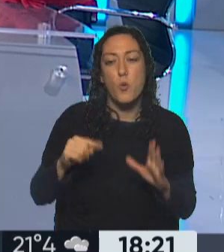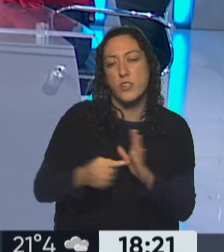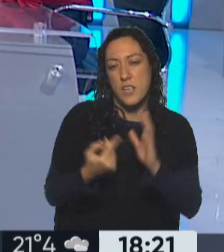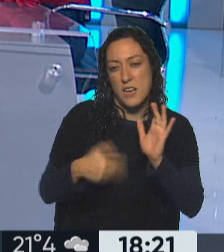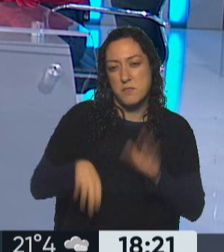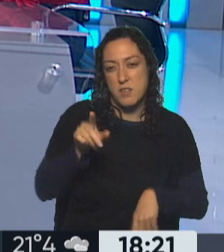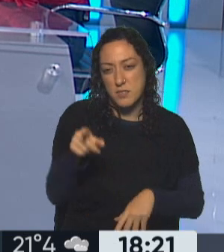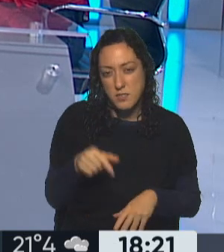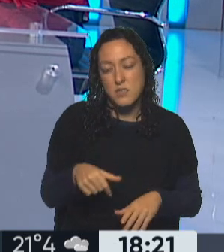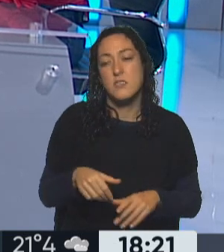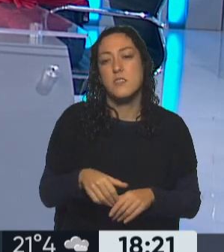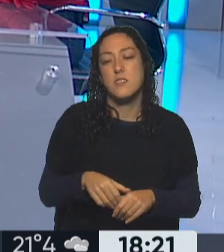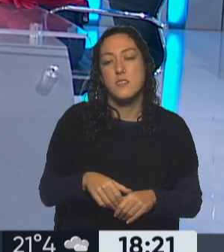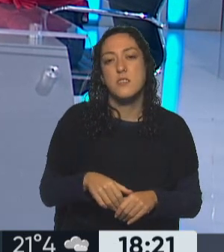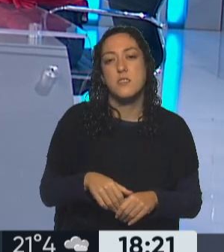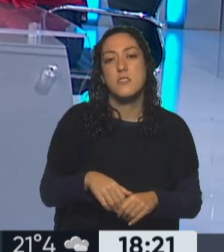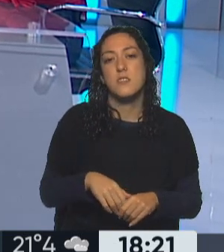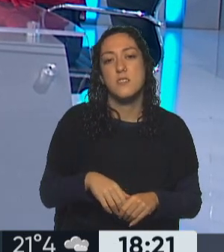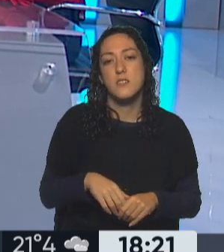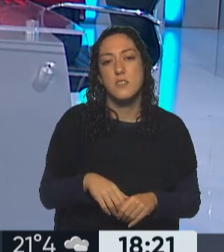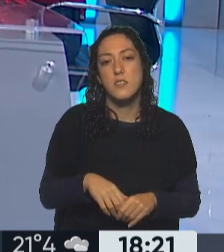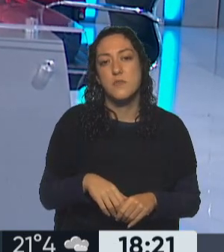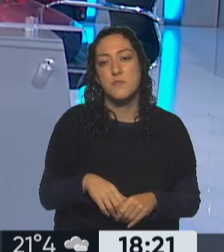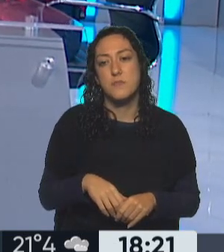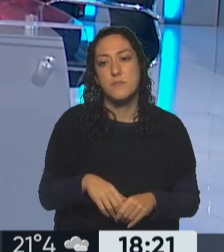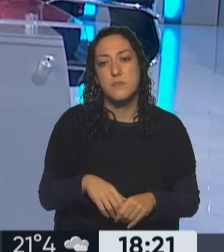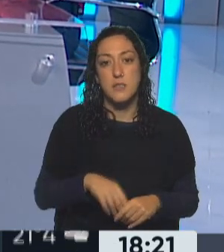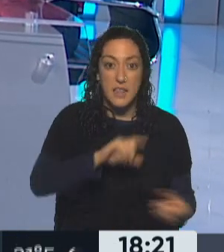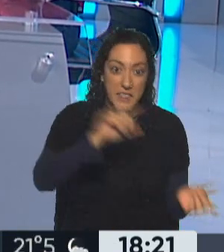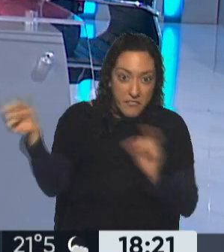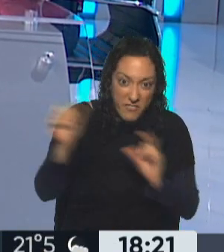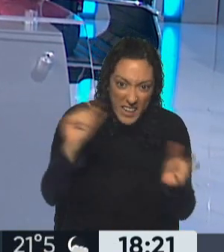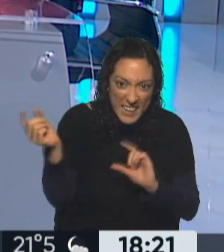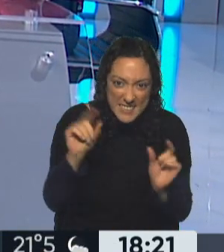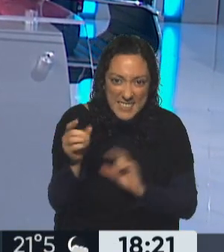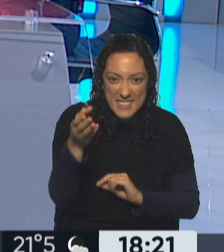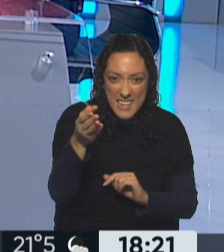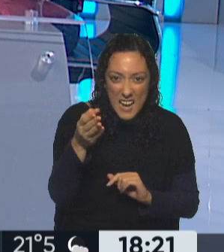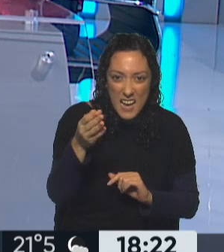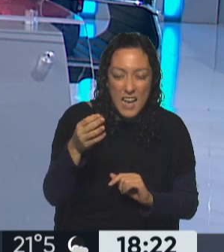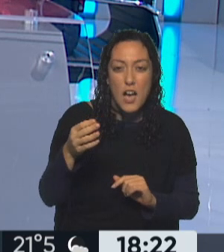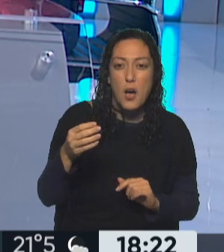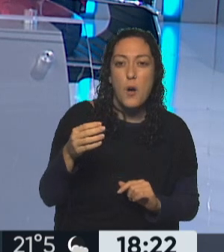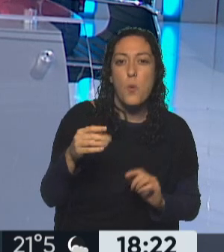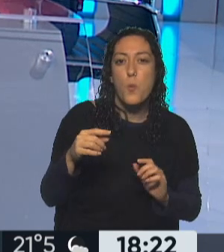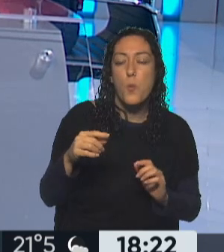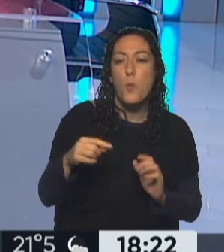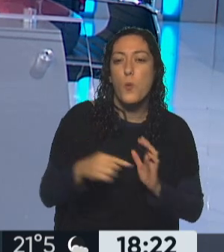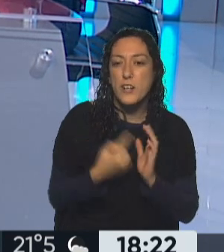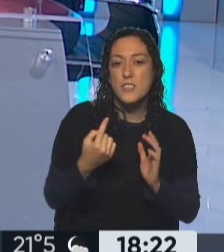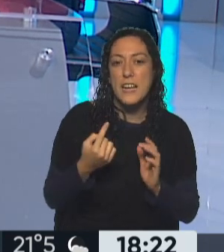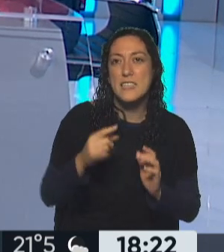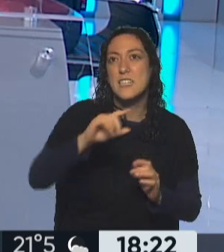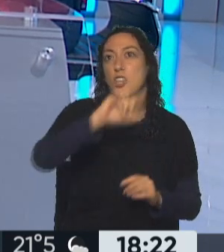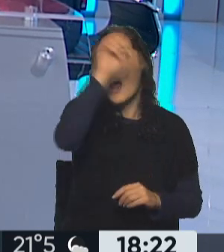principalmente el aumento de ventas, con lo cual hay un... Mirá la diferencia, ¿no? En la región de Gran Buenos Aires, 10,7, 1,2 en el resto del